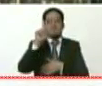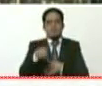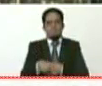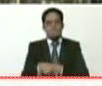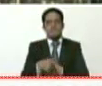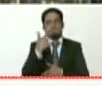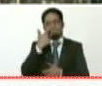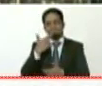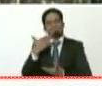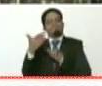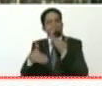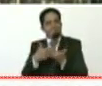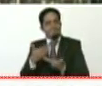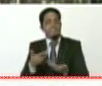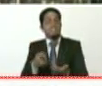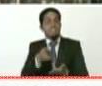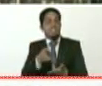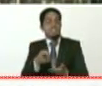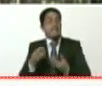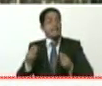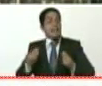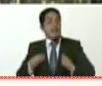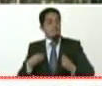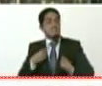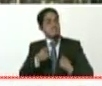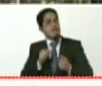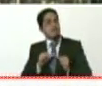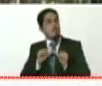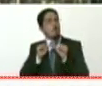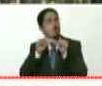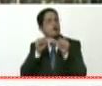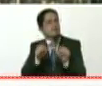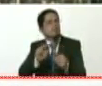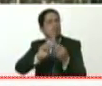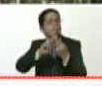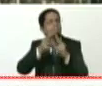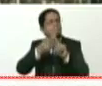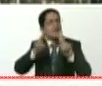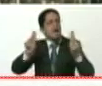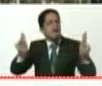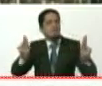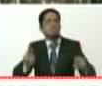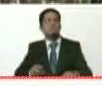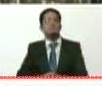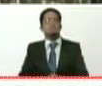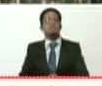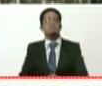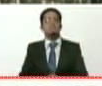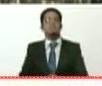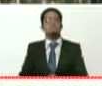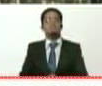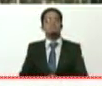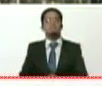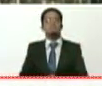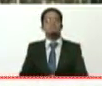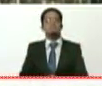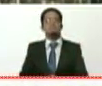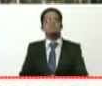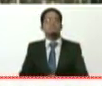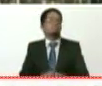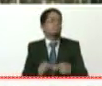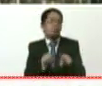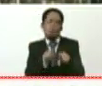vida republicana, nuestra vida ciudadana, continúe en paz, como sigue, como debe